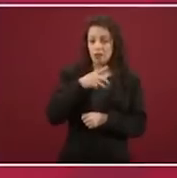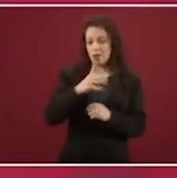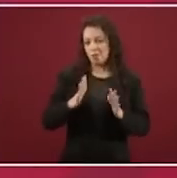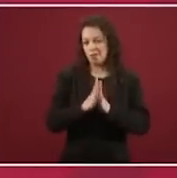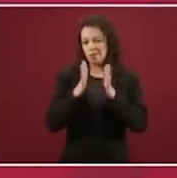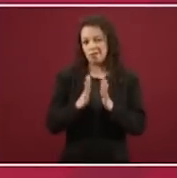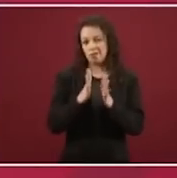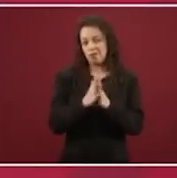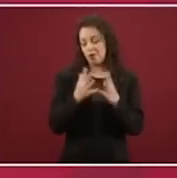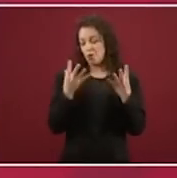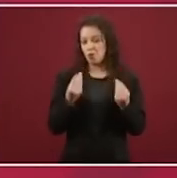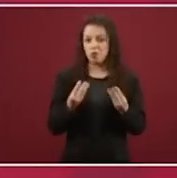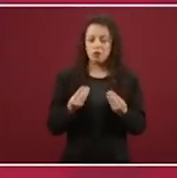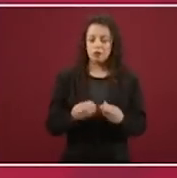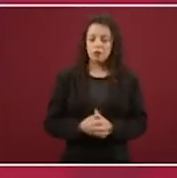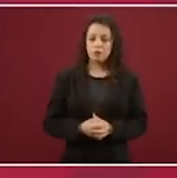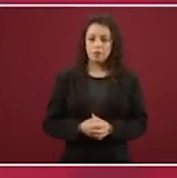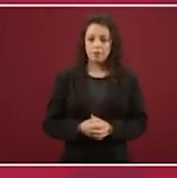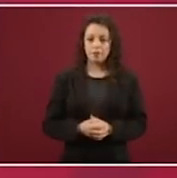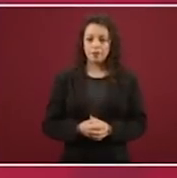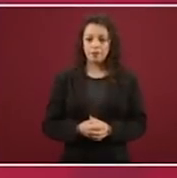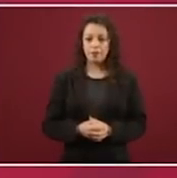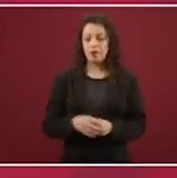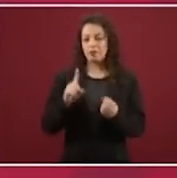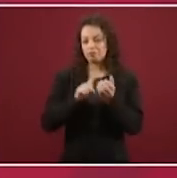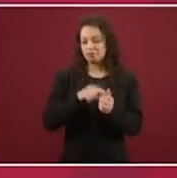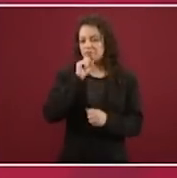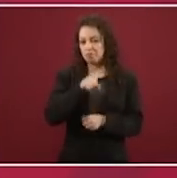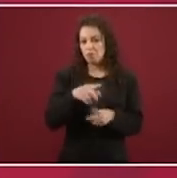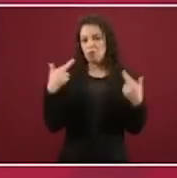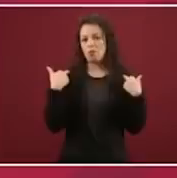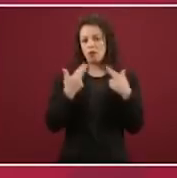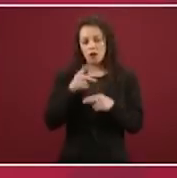de familia, a maestras, maestros.